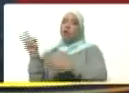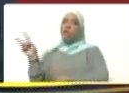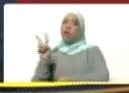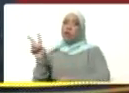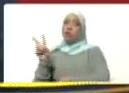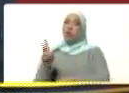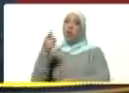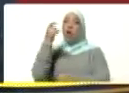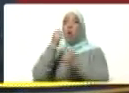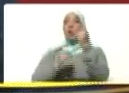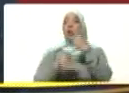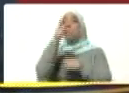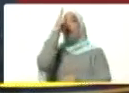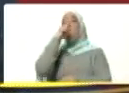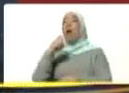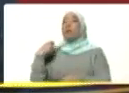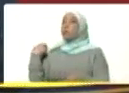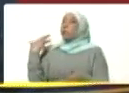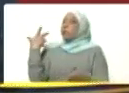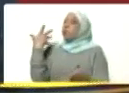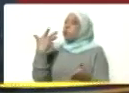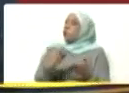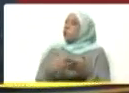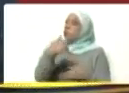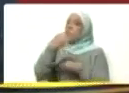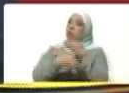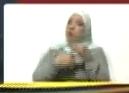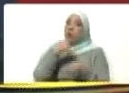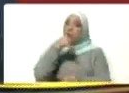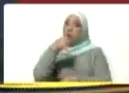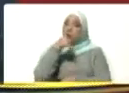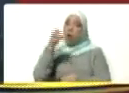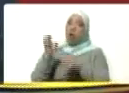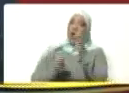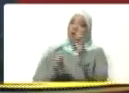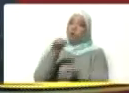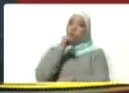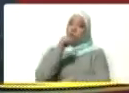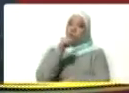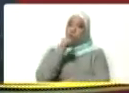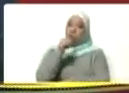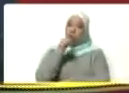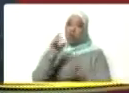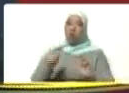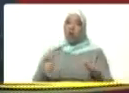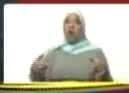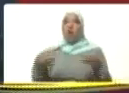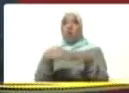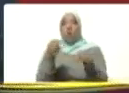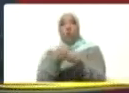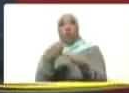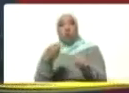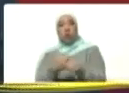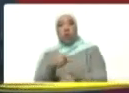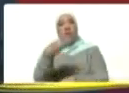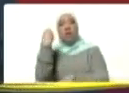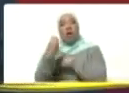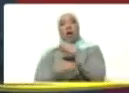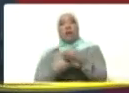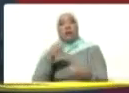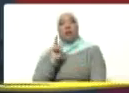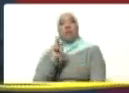de difíciles retos, se ha impulsado la interconexión aérea entre sus miembros y se ha asistido